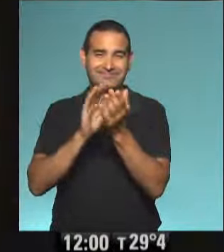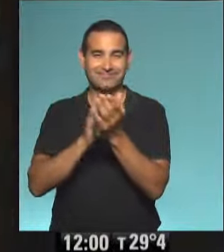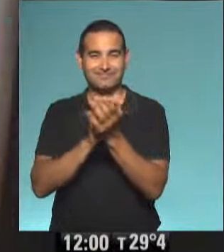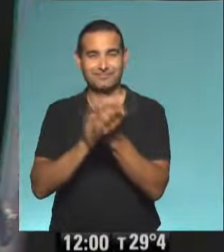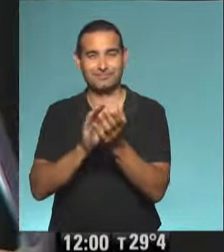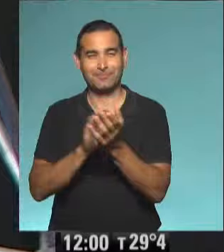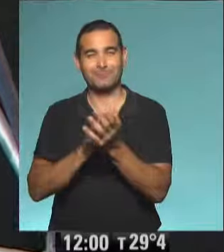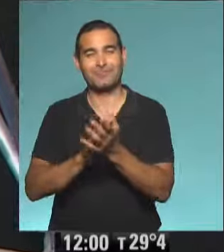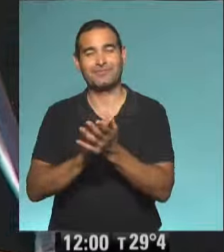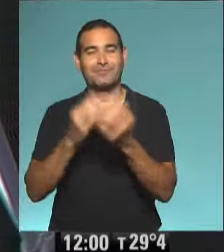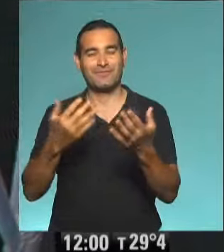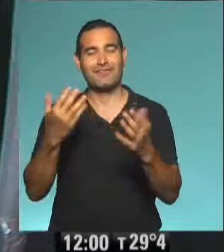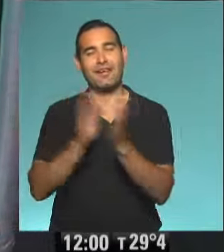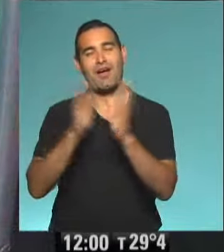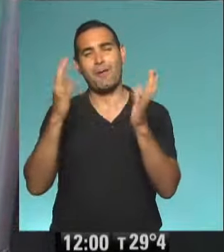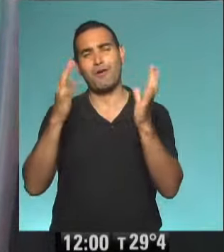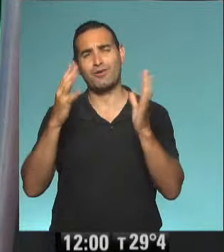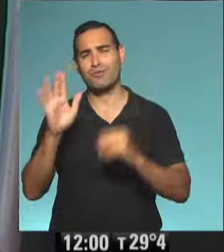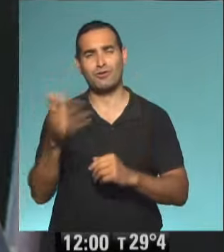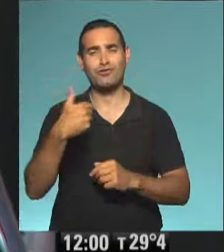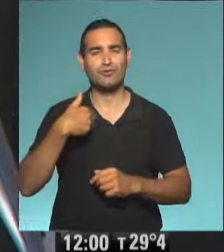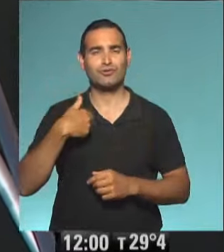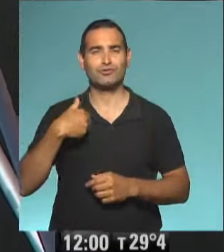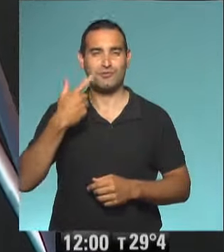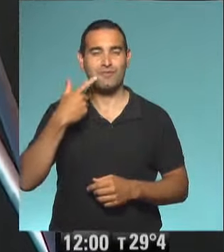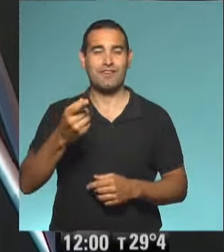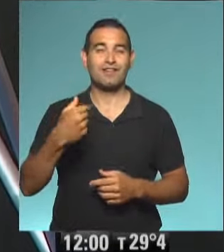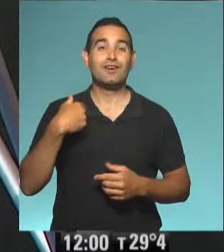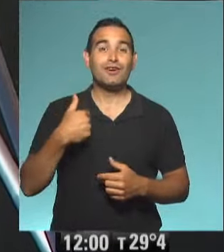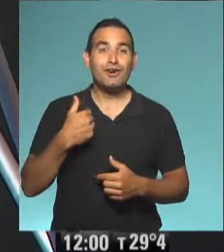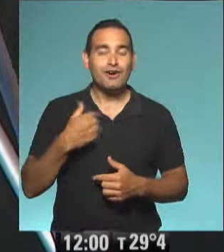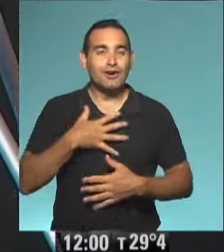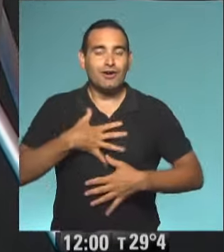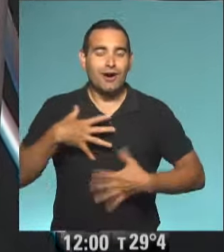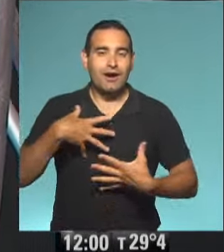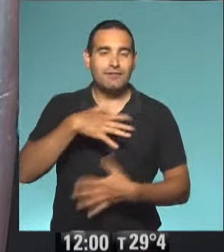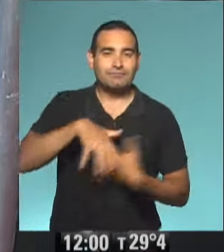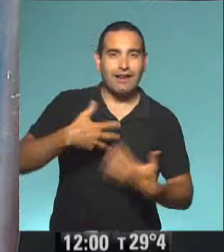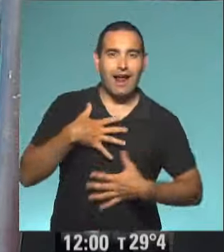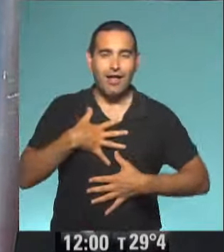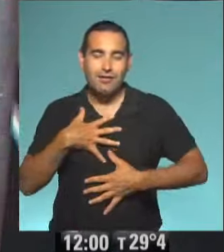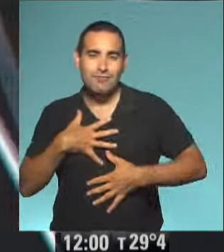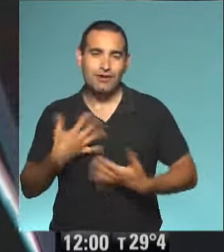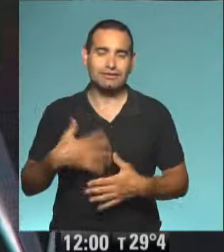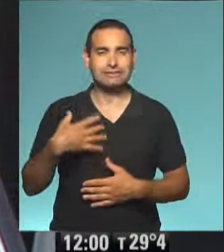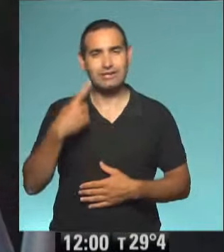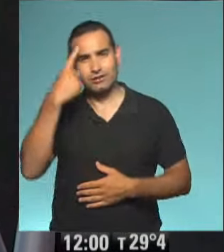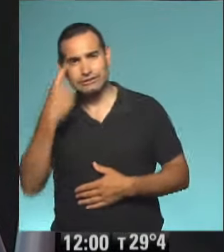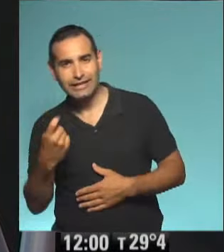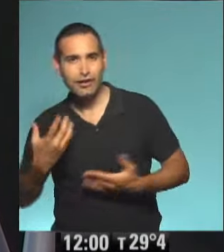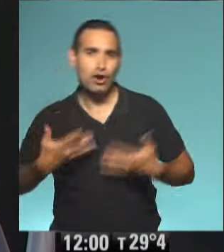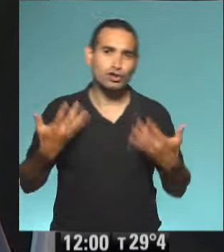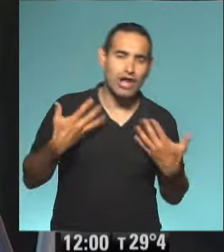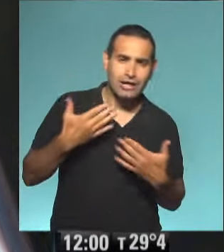¡Bravo! Y el aplauso es para... Acá estoy, mirá, mezclando emociones por la felicidad y la tristeza y la emoción